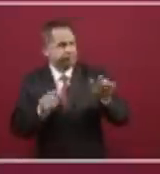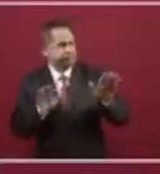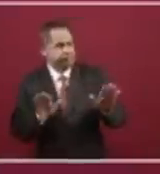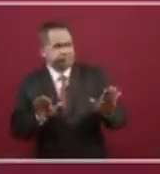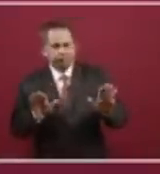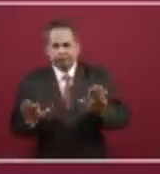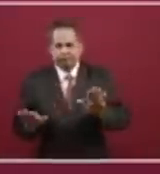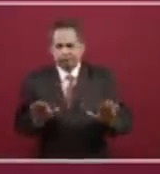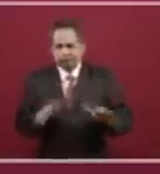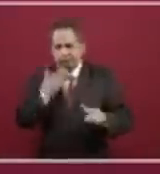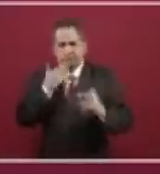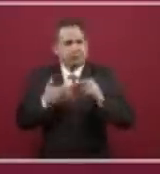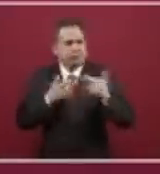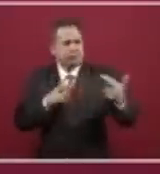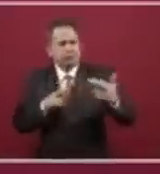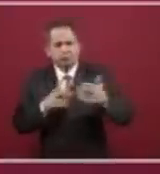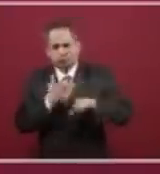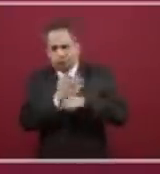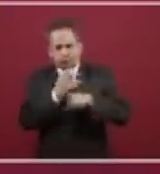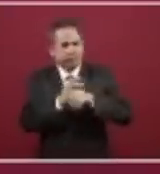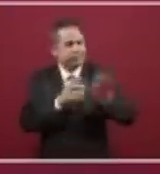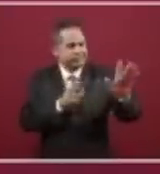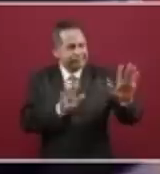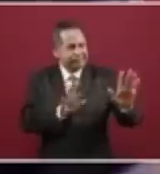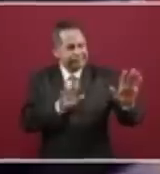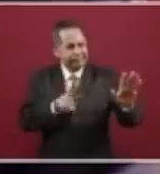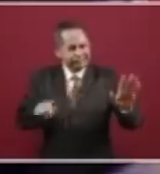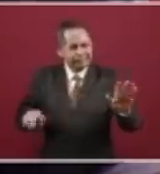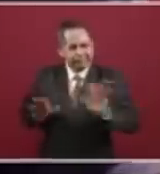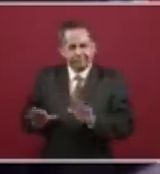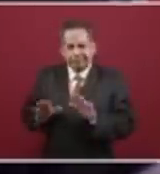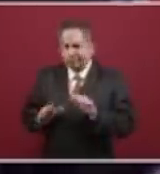buena relación con el gobierno de eeuu